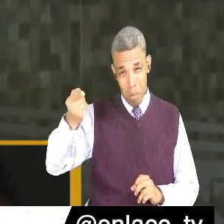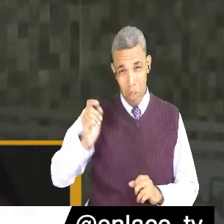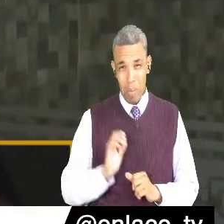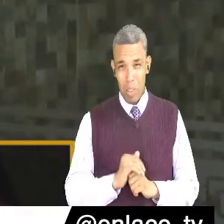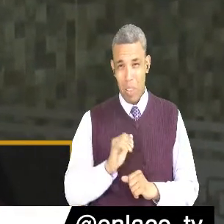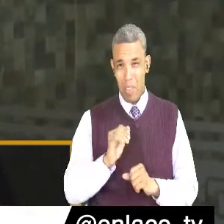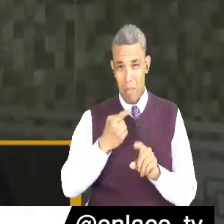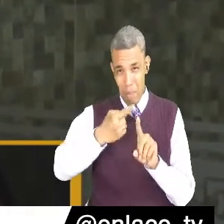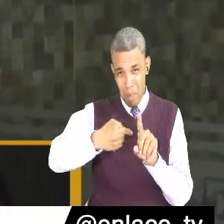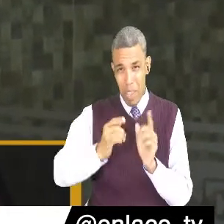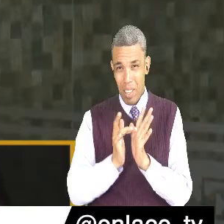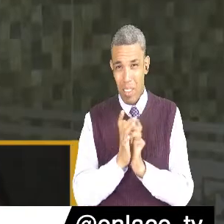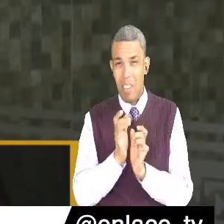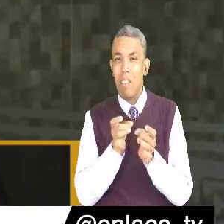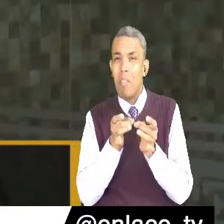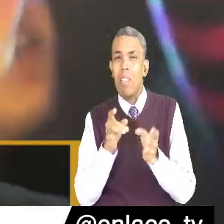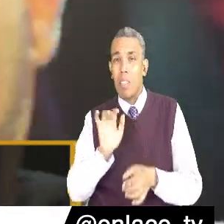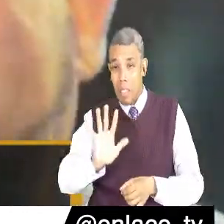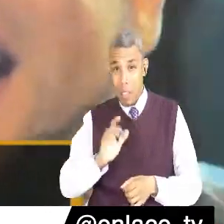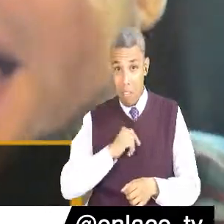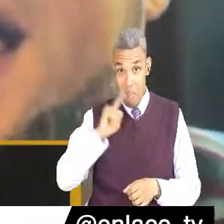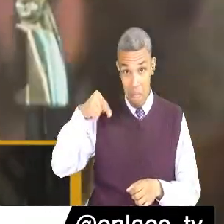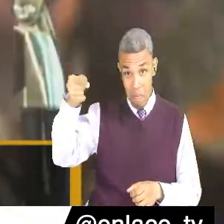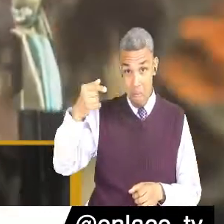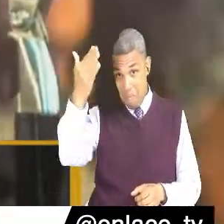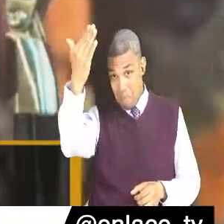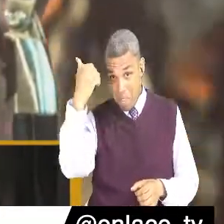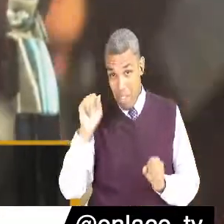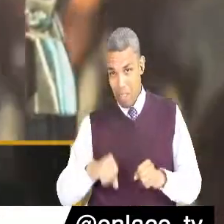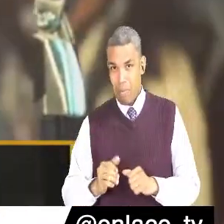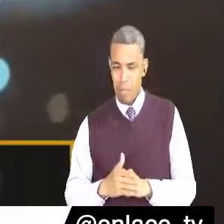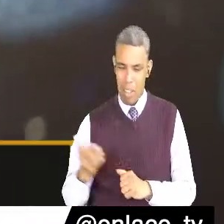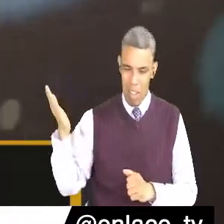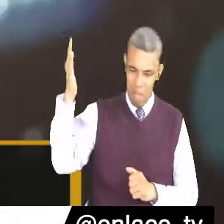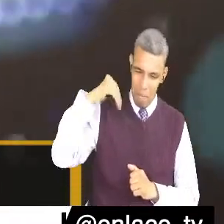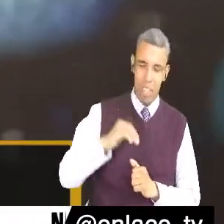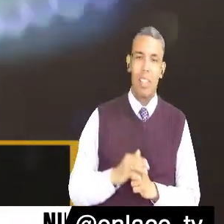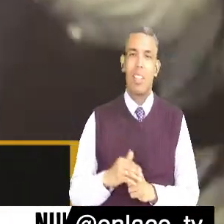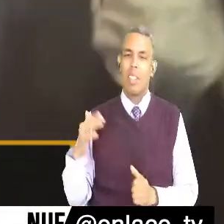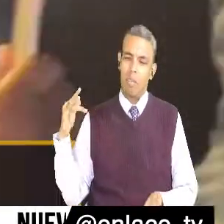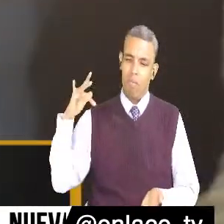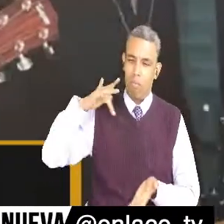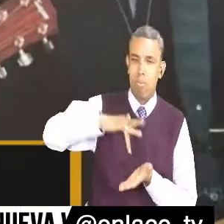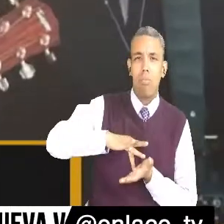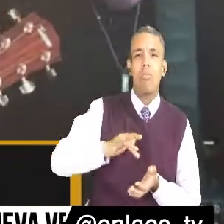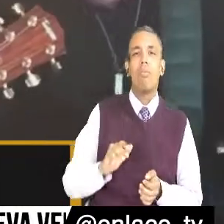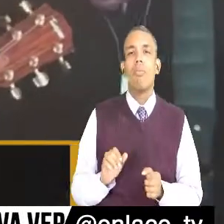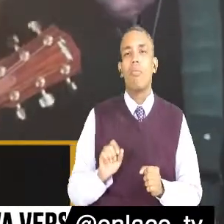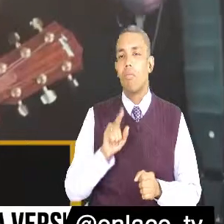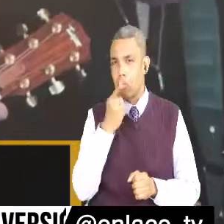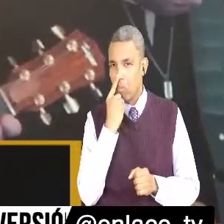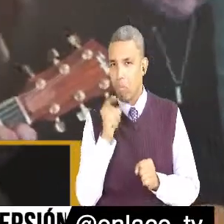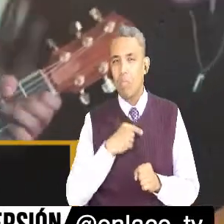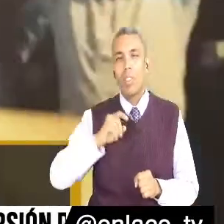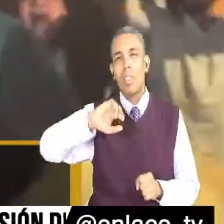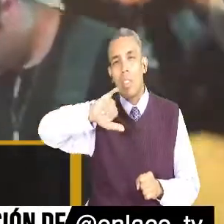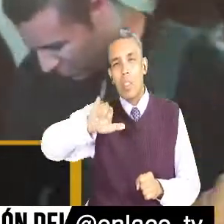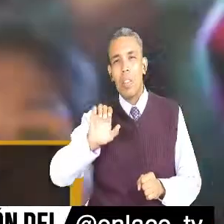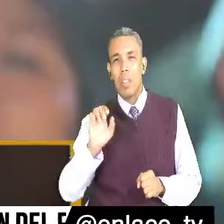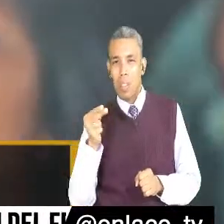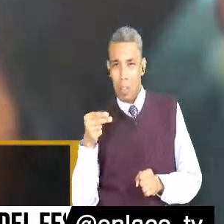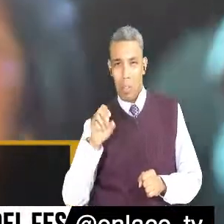invitación especial a todos ustedes para que nos acompañen en este gran concierto, con la invitación especial de Giancarlo desde Estados Unidos,